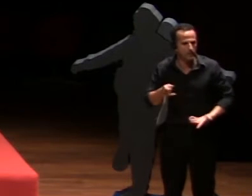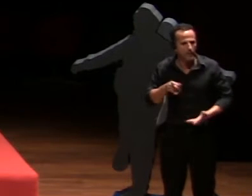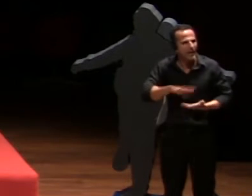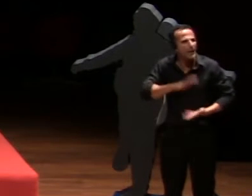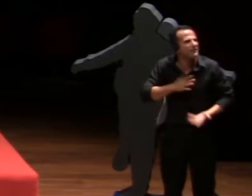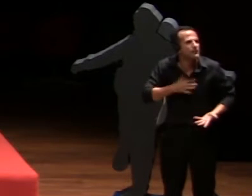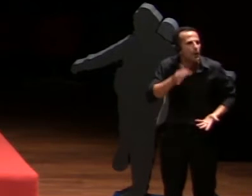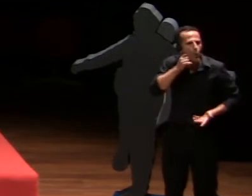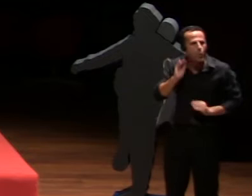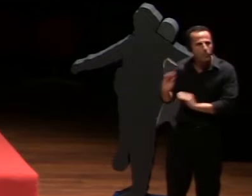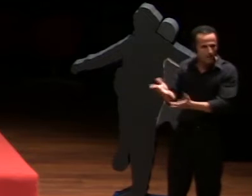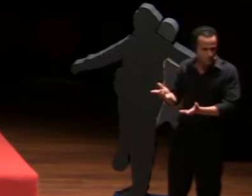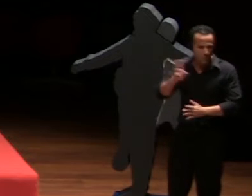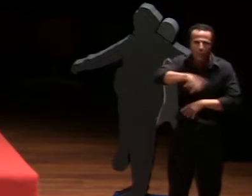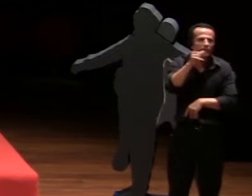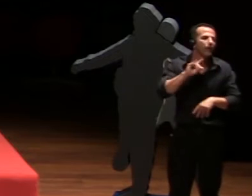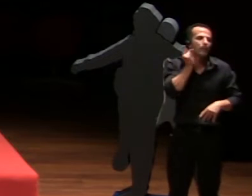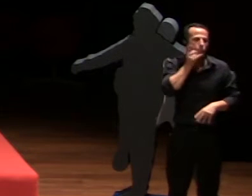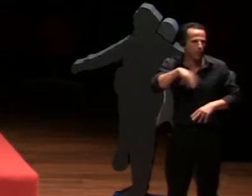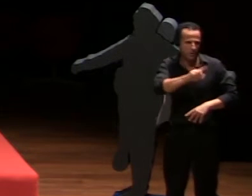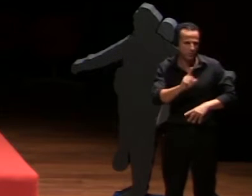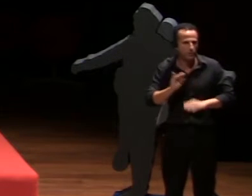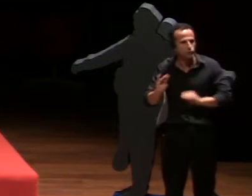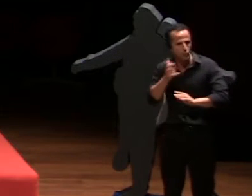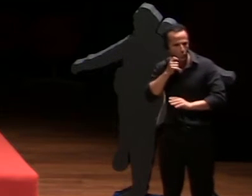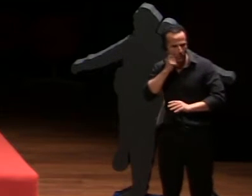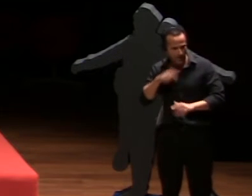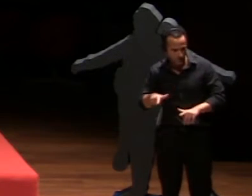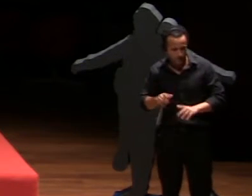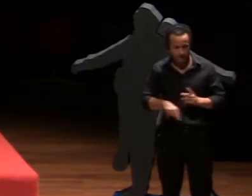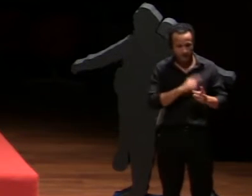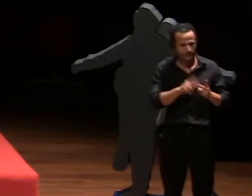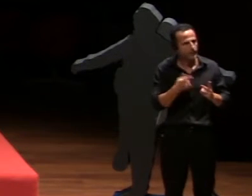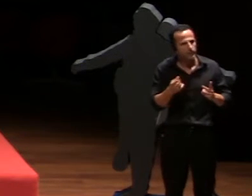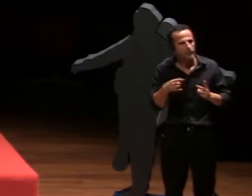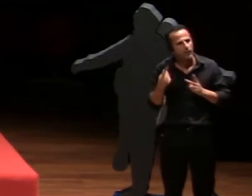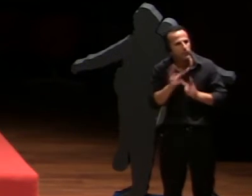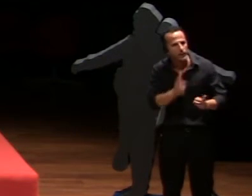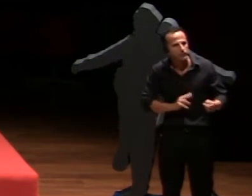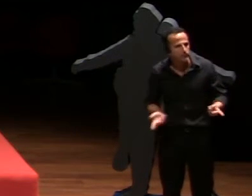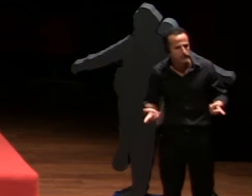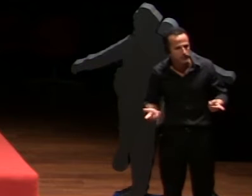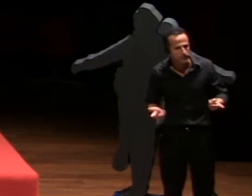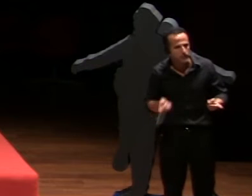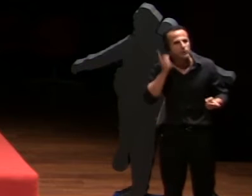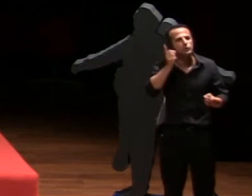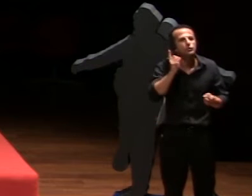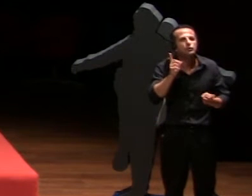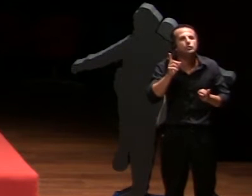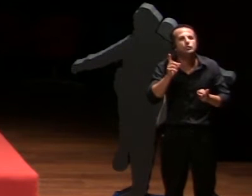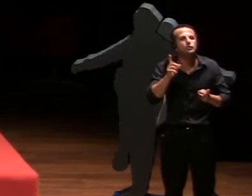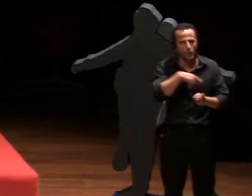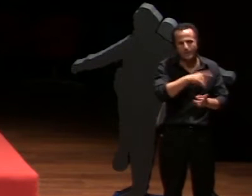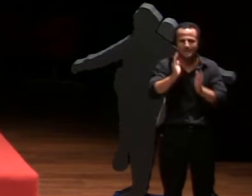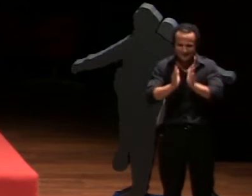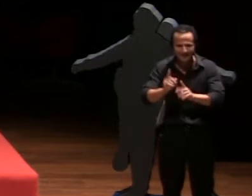no de las patologías, ¿vale? El segundo término, la respuesta, es decir, la evaluación clínica solo tiene sentido si hay una reevaluación después